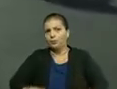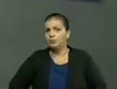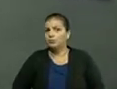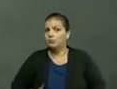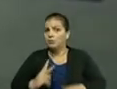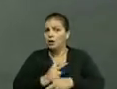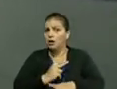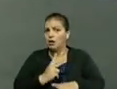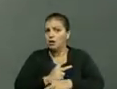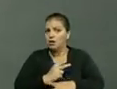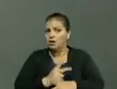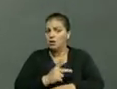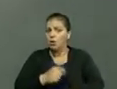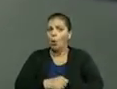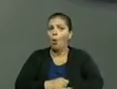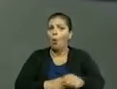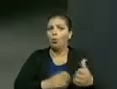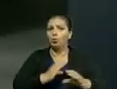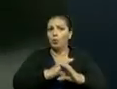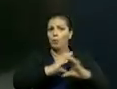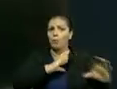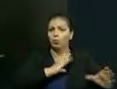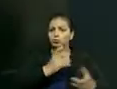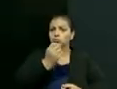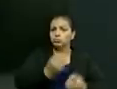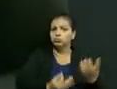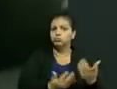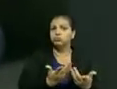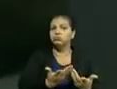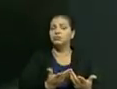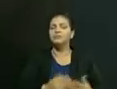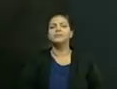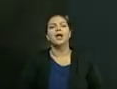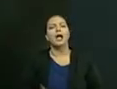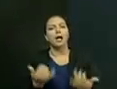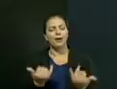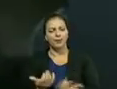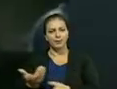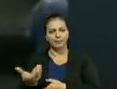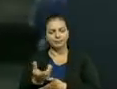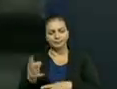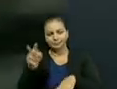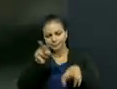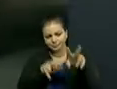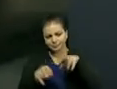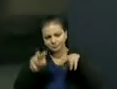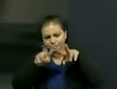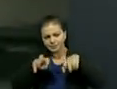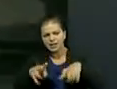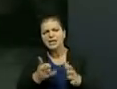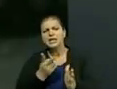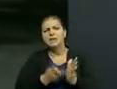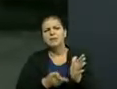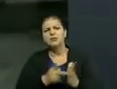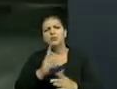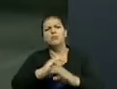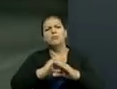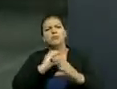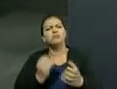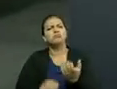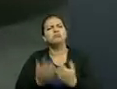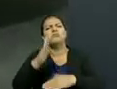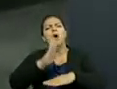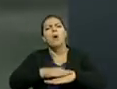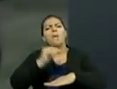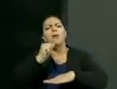propague. Se espera el pronunciamiento de los miembros de la Casaca Roja para conocer cuáles habrían sido las causas